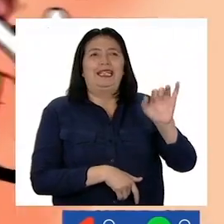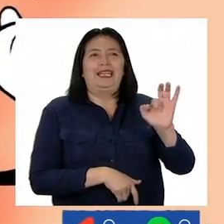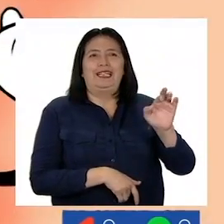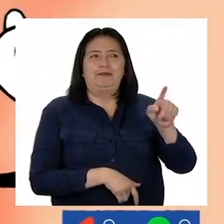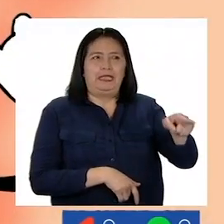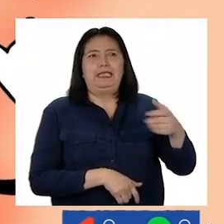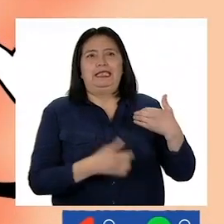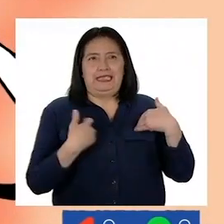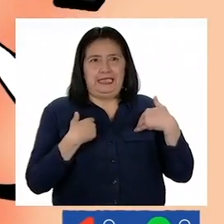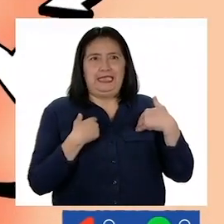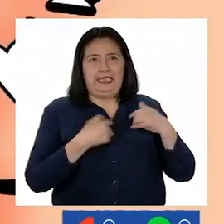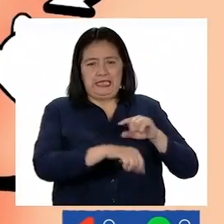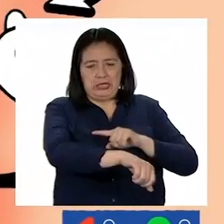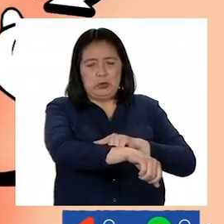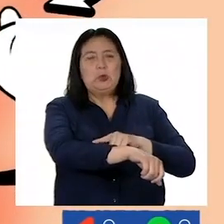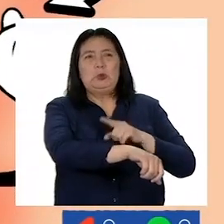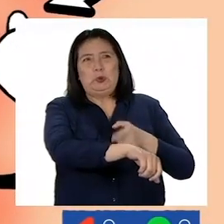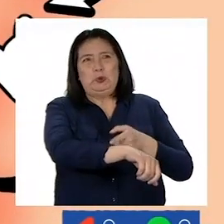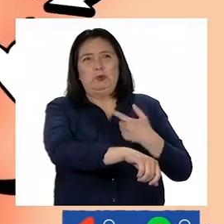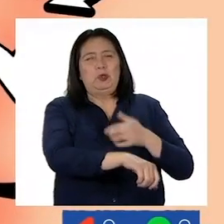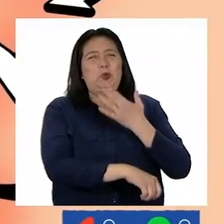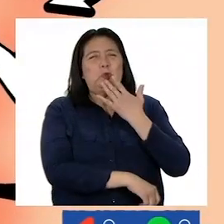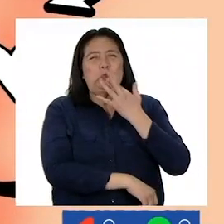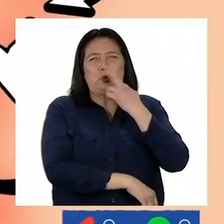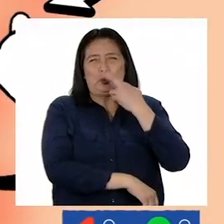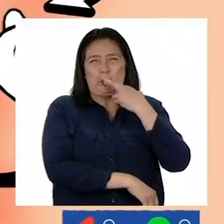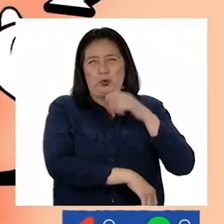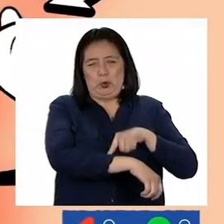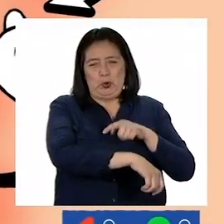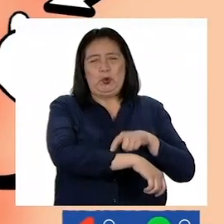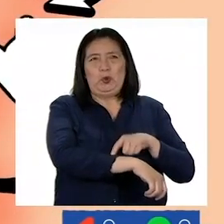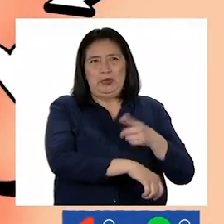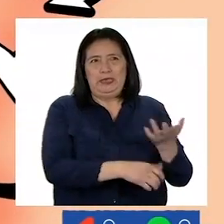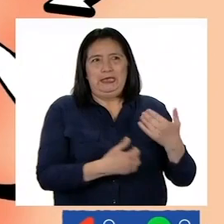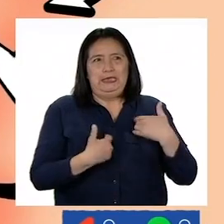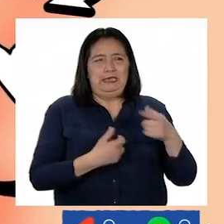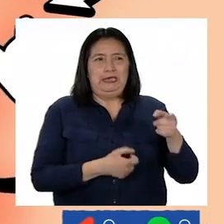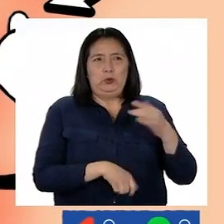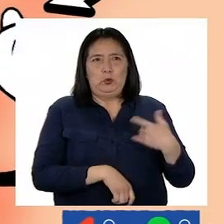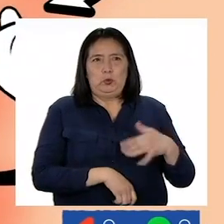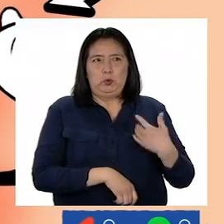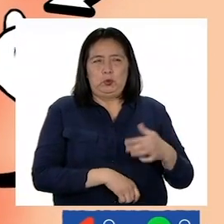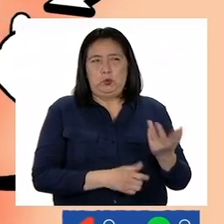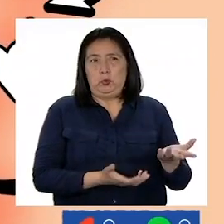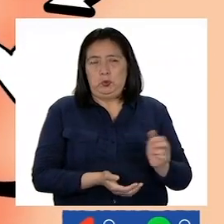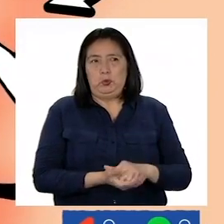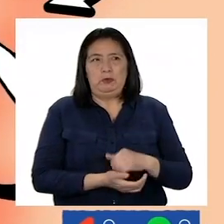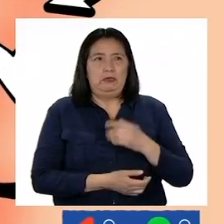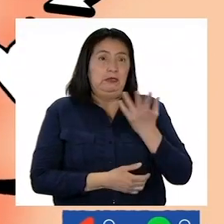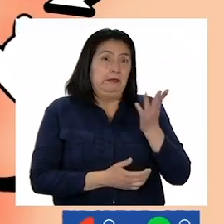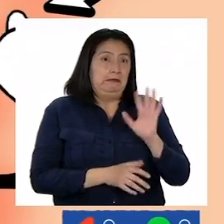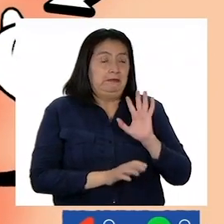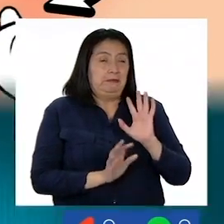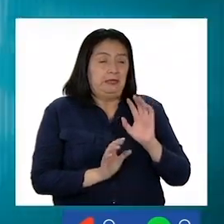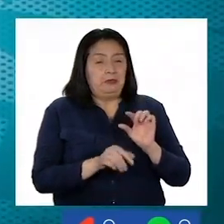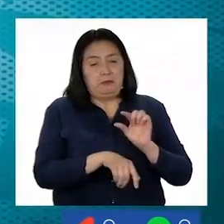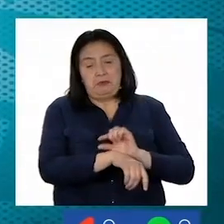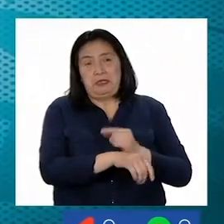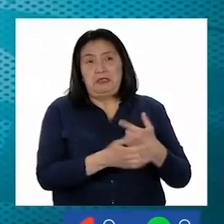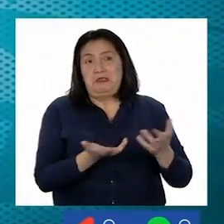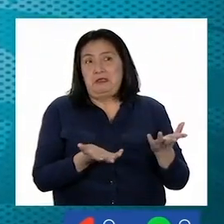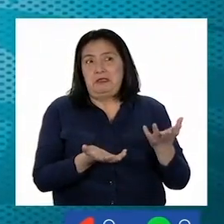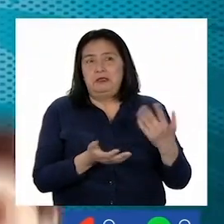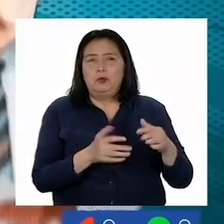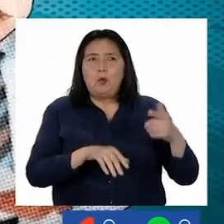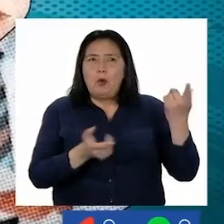quien tenía un tumor verrucoso de color rojo. Su verruga era normalmente discreta. Cuando ocurrió